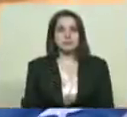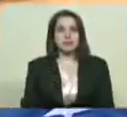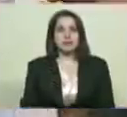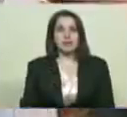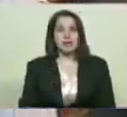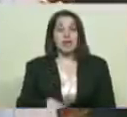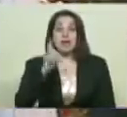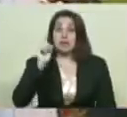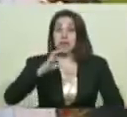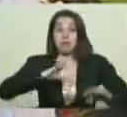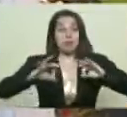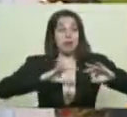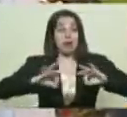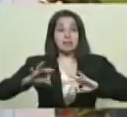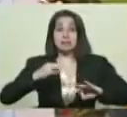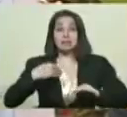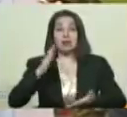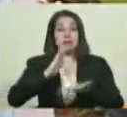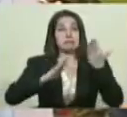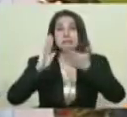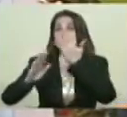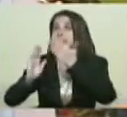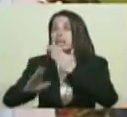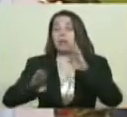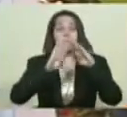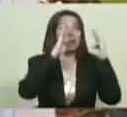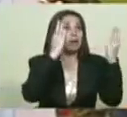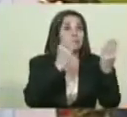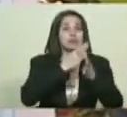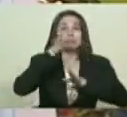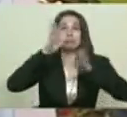porque se van para el mundo los tambores de San Juan.